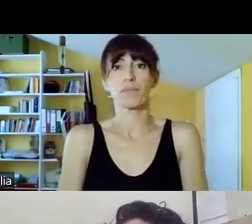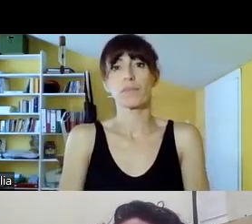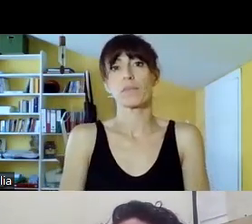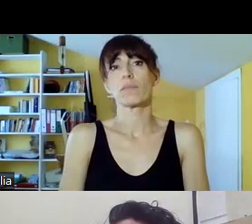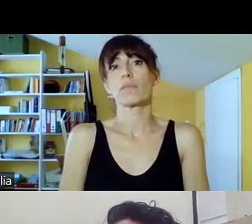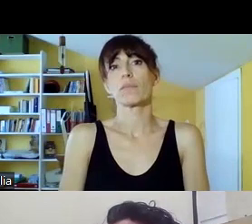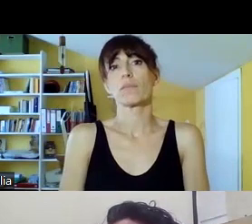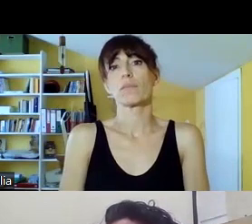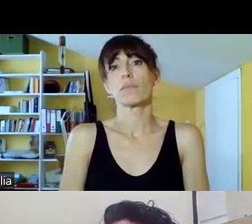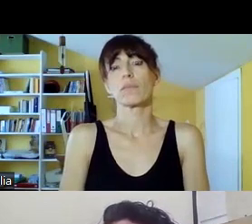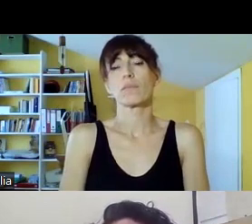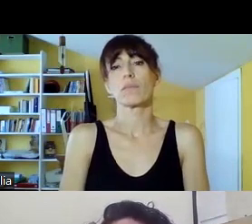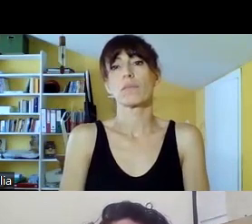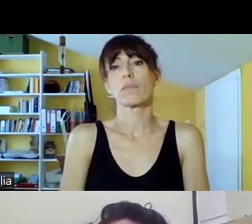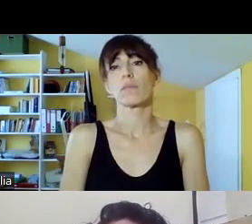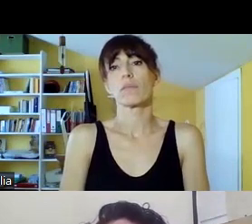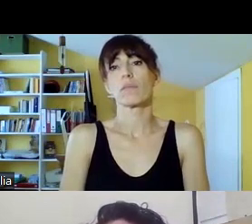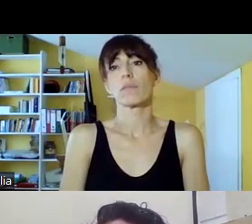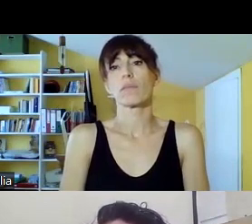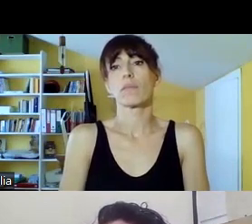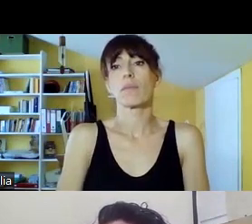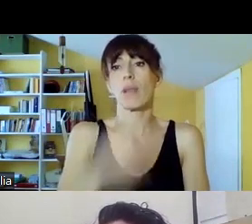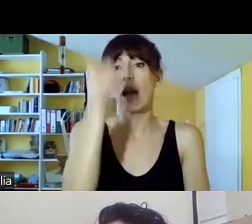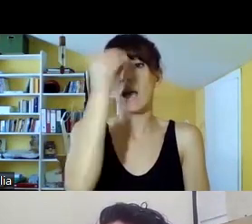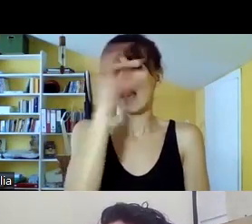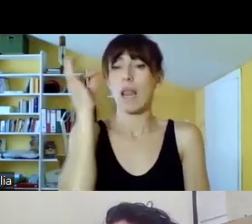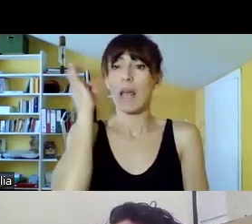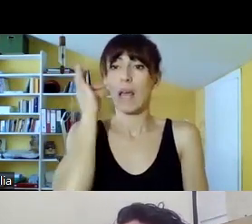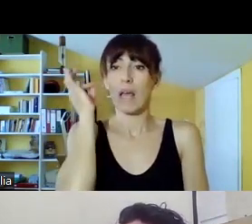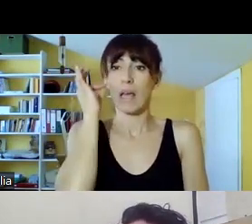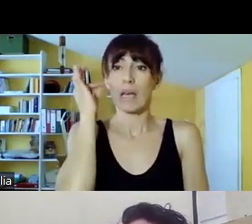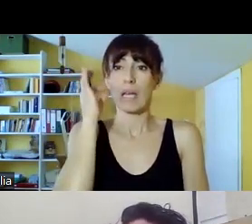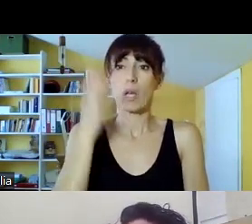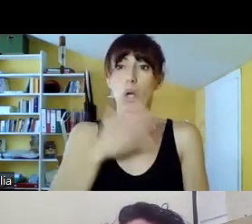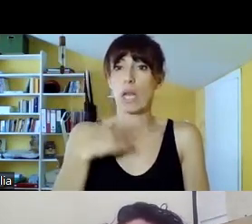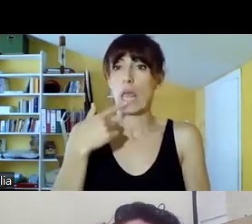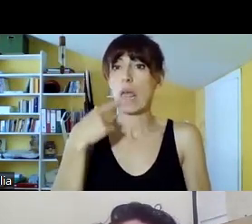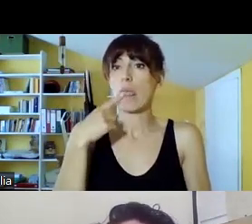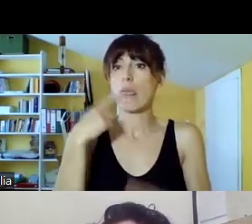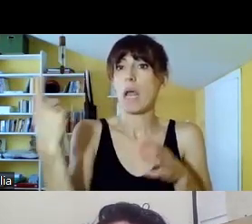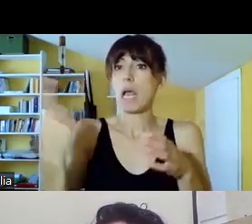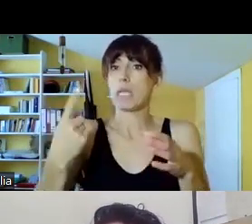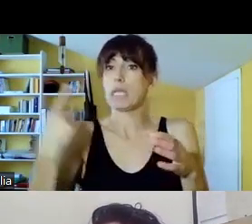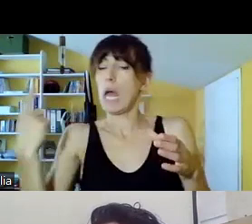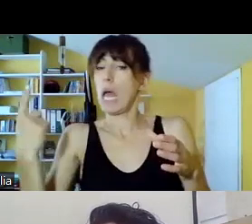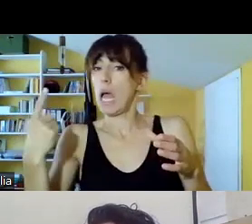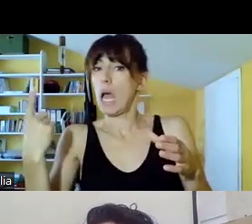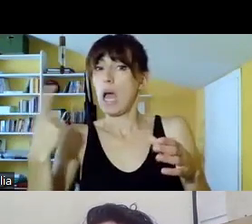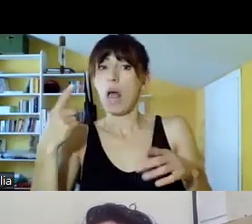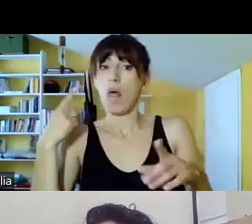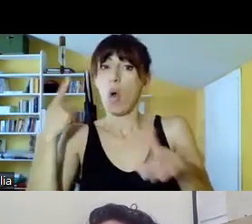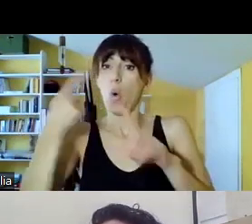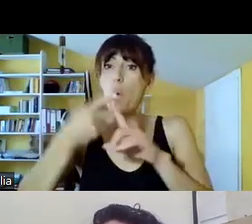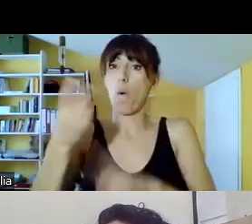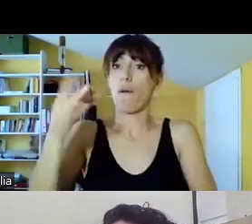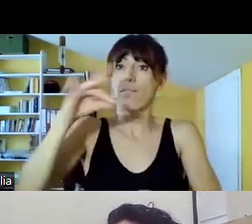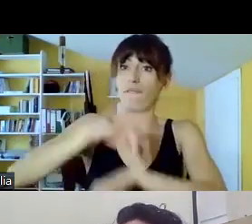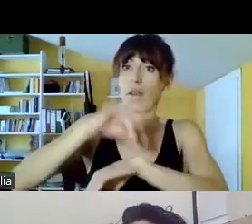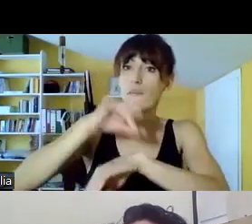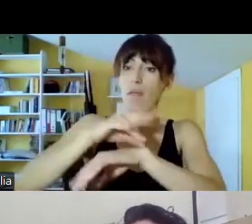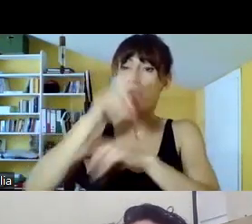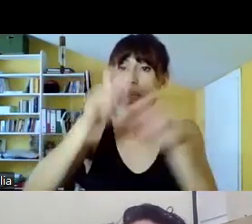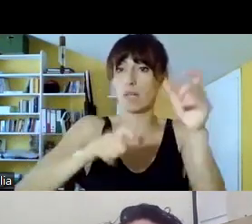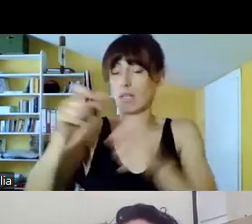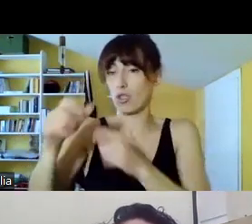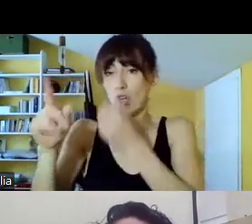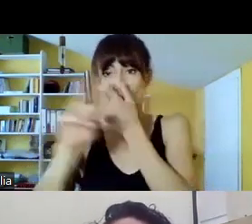Pero el género, como ya sabemos, no actúa de manera aislada en la manera de enfermar de las personas, sino que existen otros